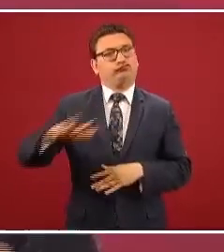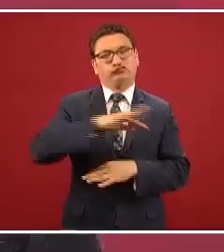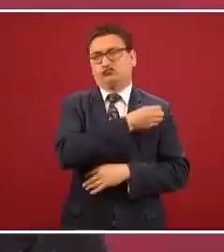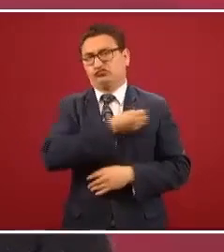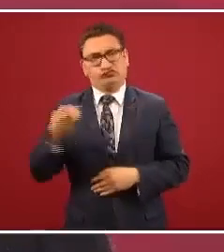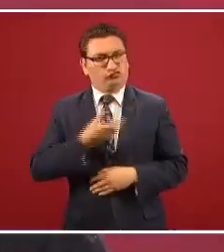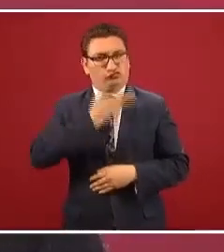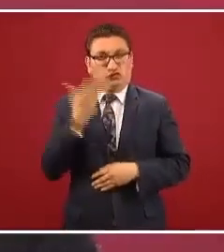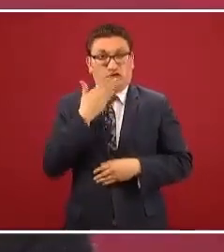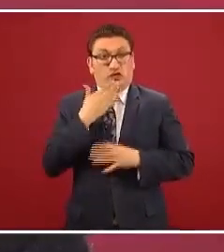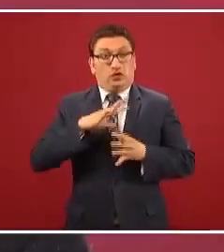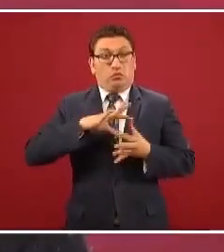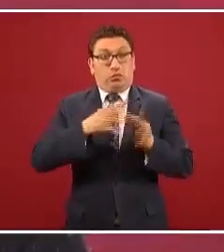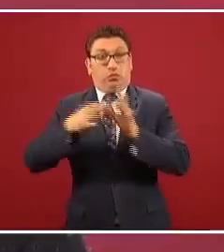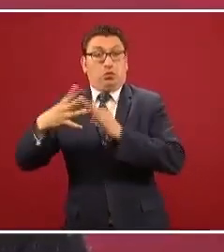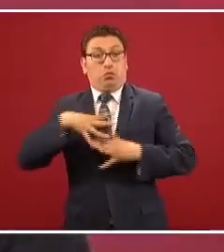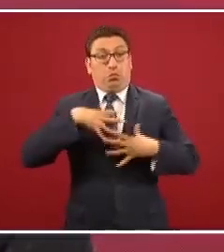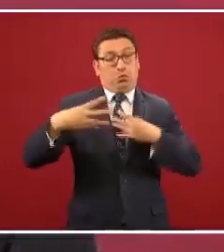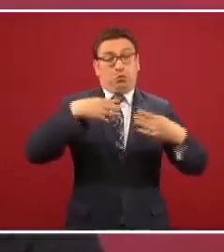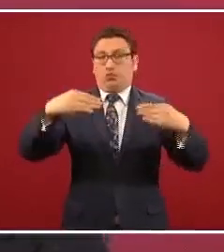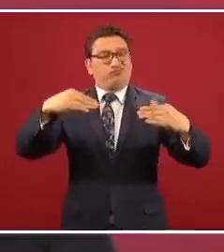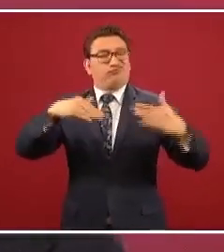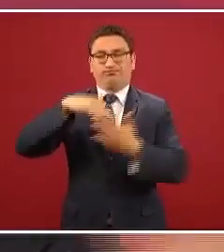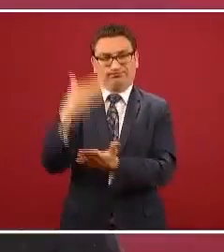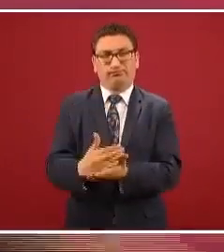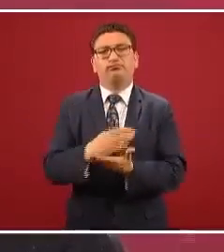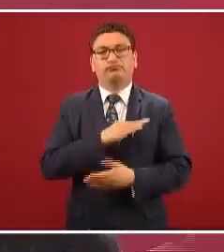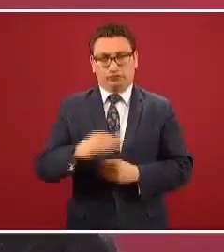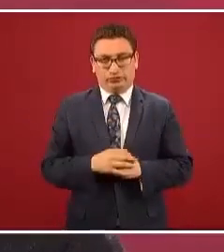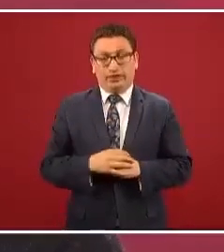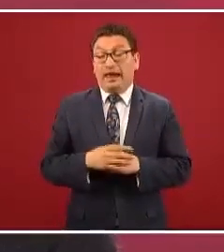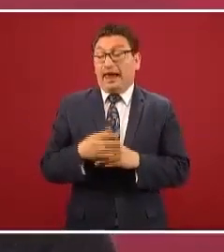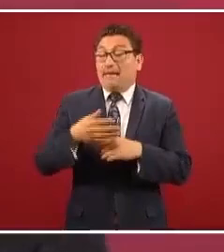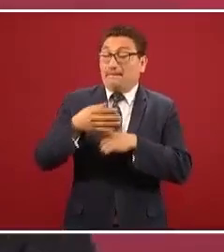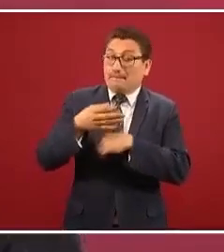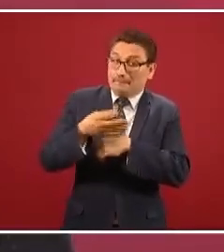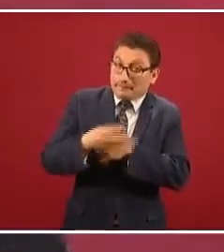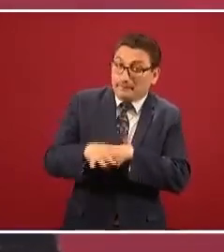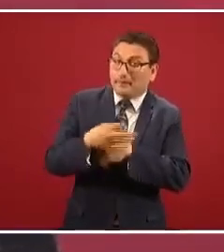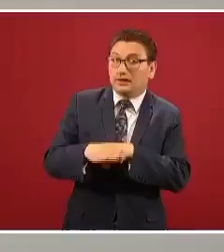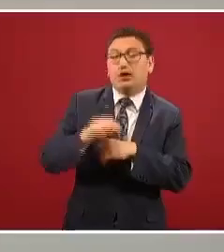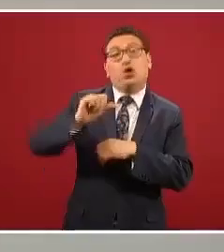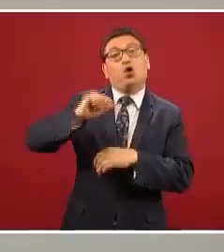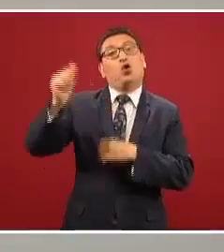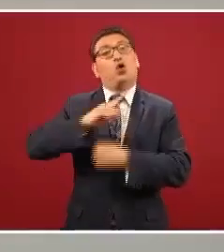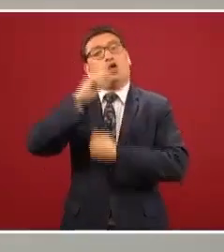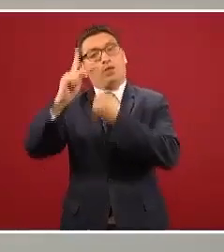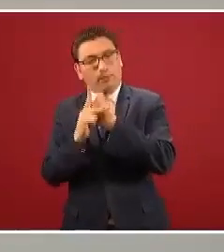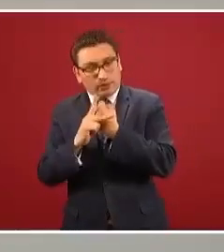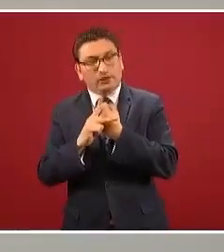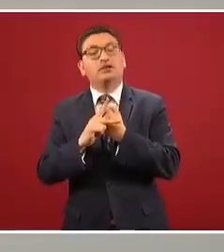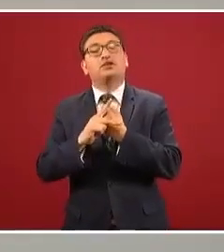se acaban las cadenas de transmisión. Puede ser que mientras ocurra en otras partes del mundo, como